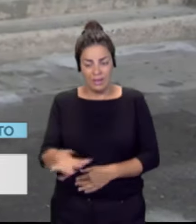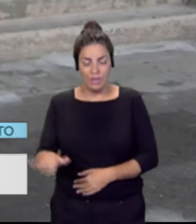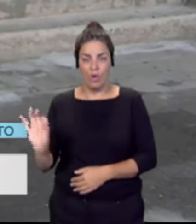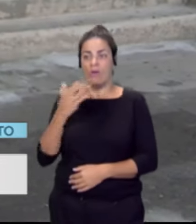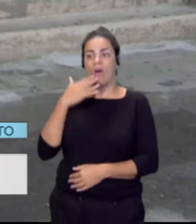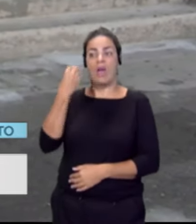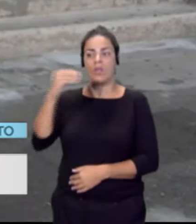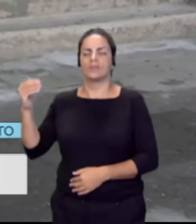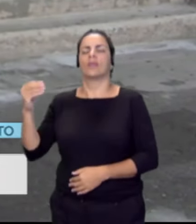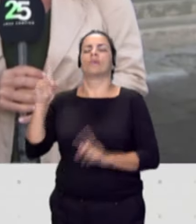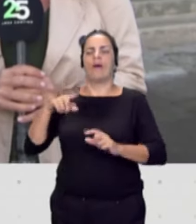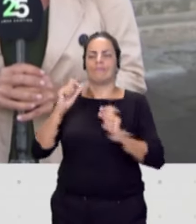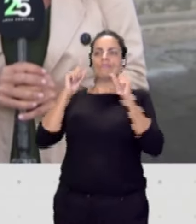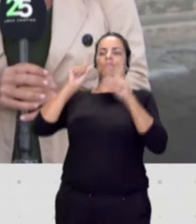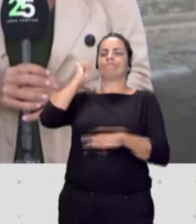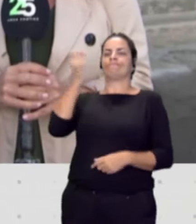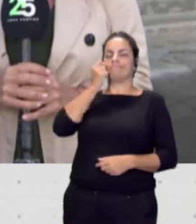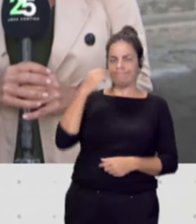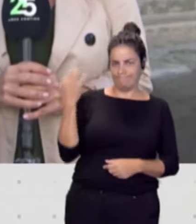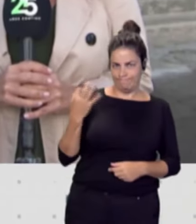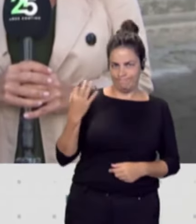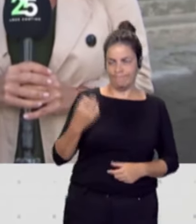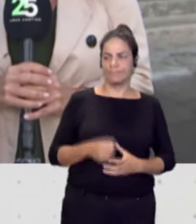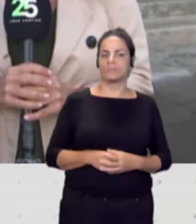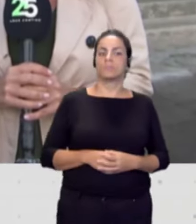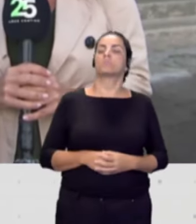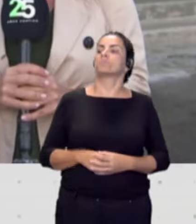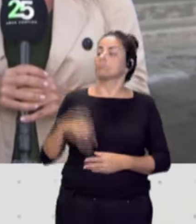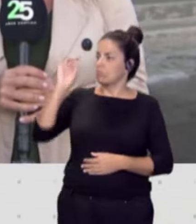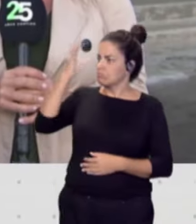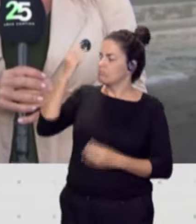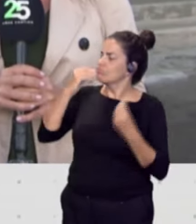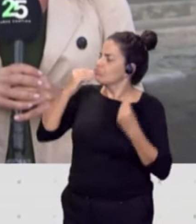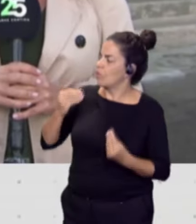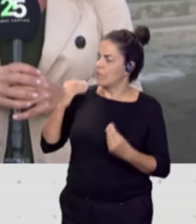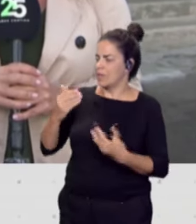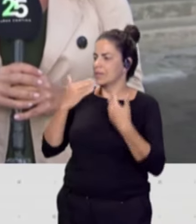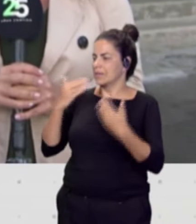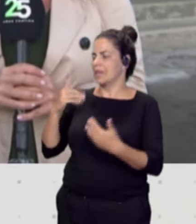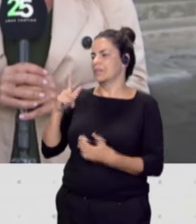y adolescentes. Excelente iniciativa, Lorena. Gracias. Buenos días.